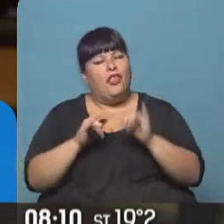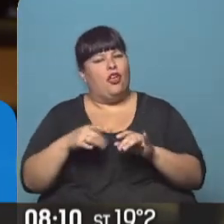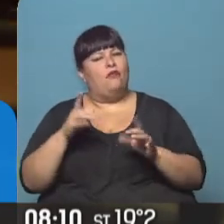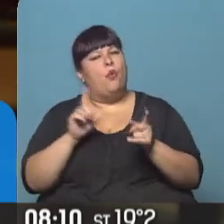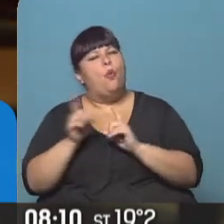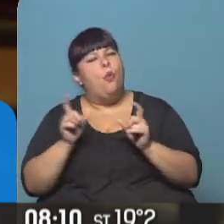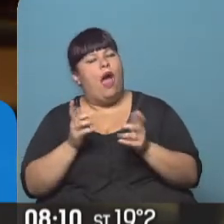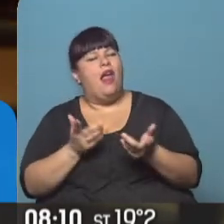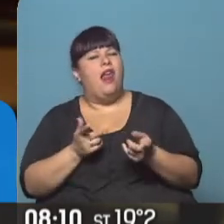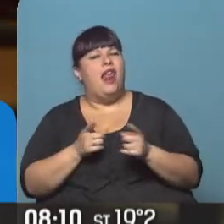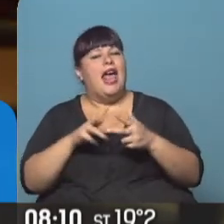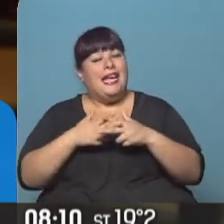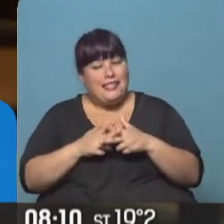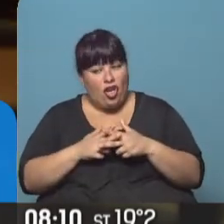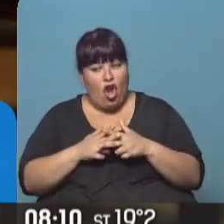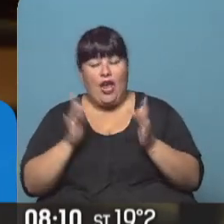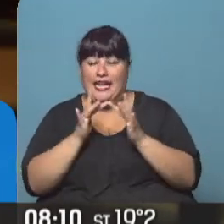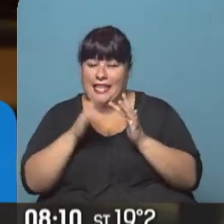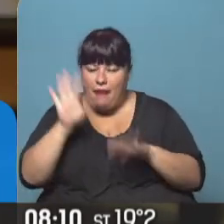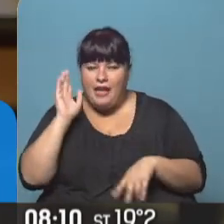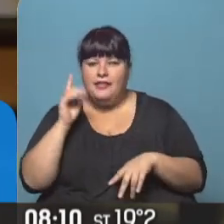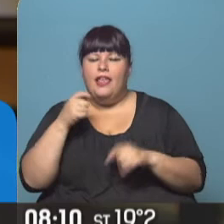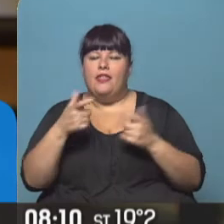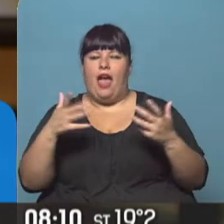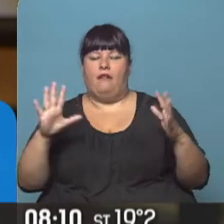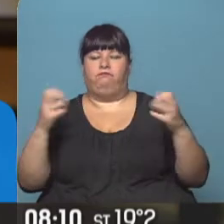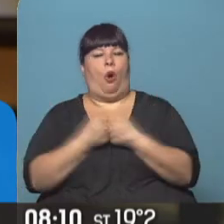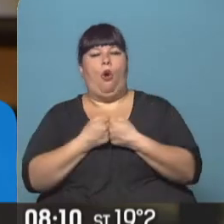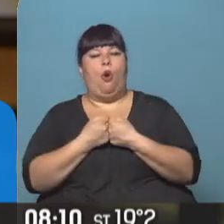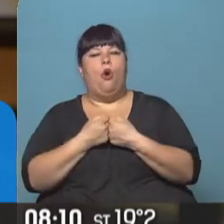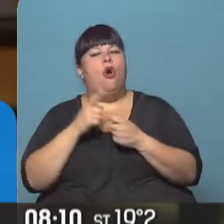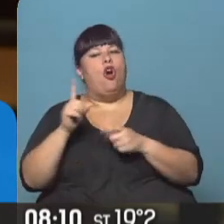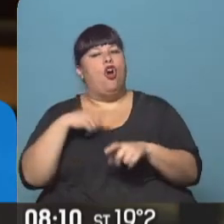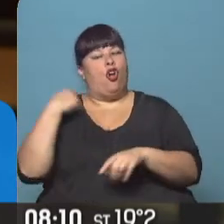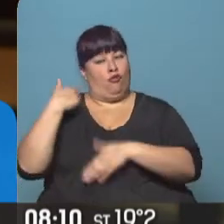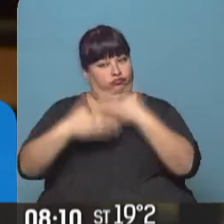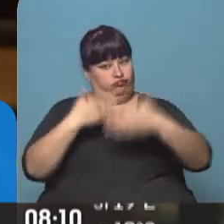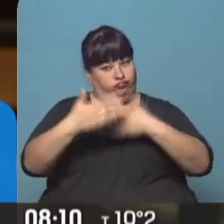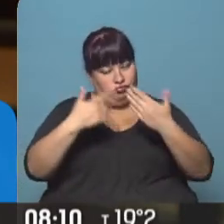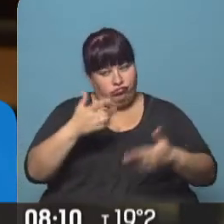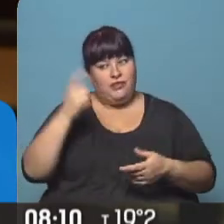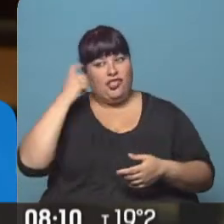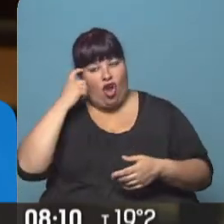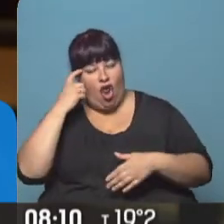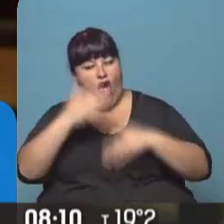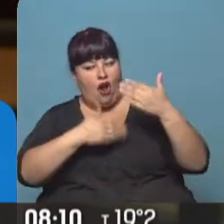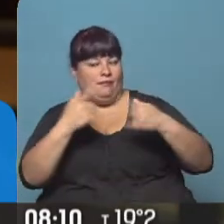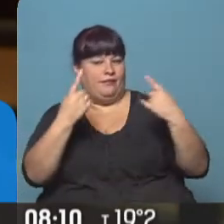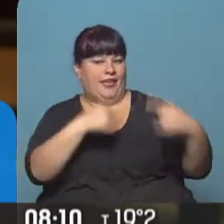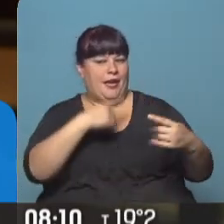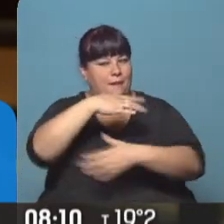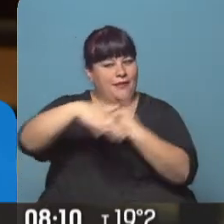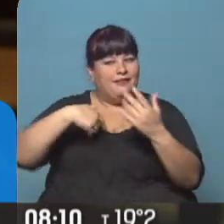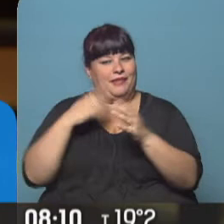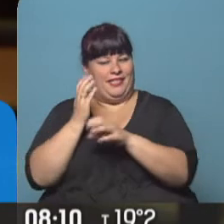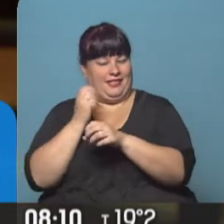como las tecnologías, internet en especial, generaron como un choque entre nuestra evolución madurativa y psicológica, digamos, ahí me escapo un poco